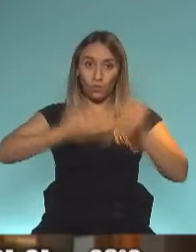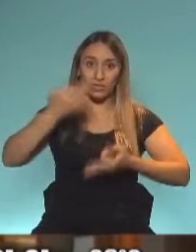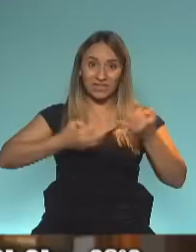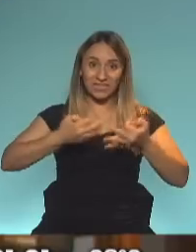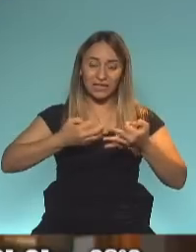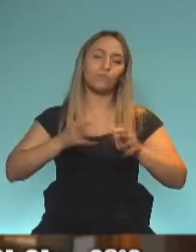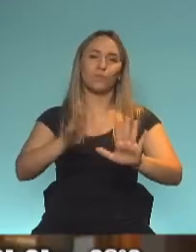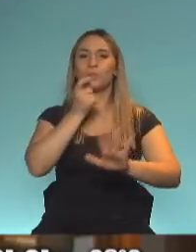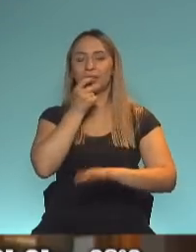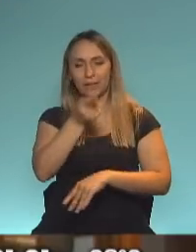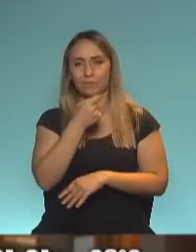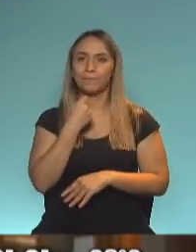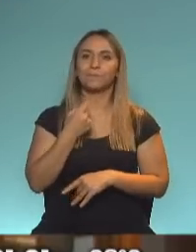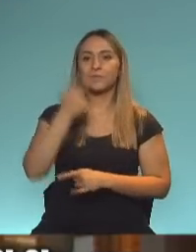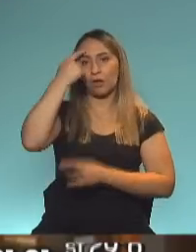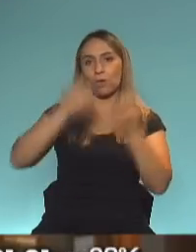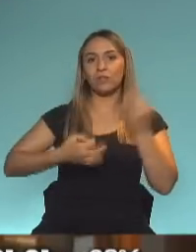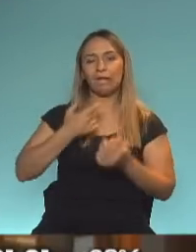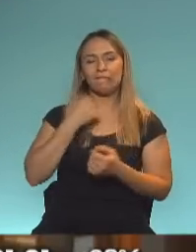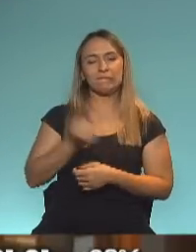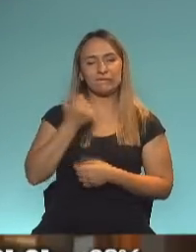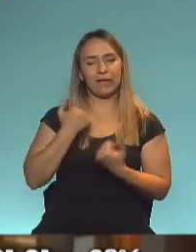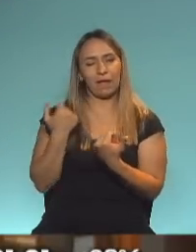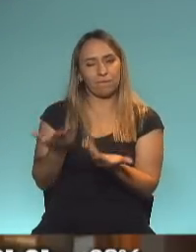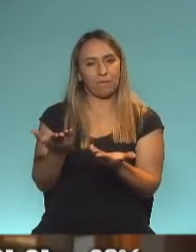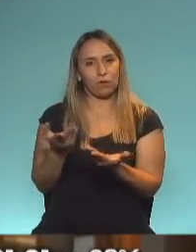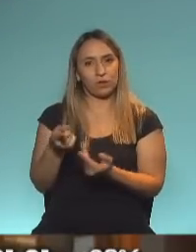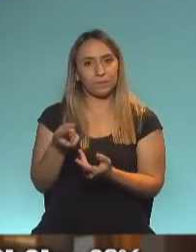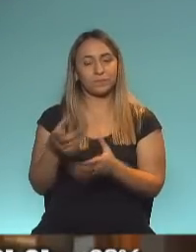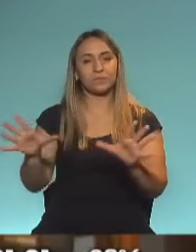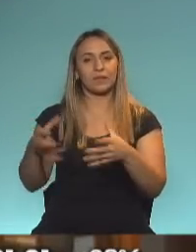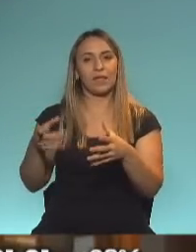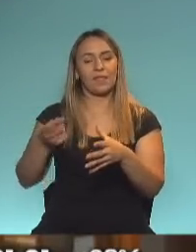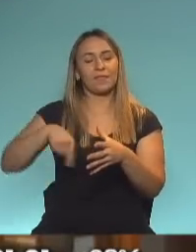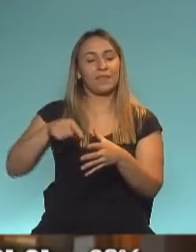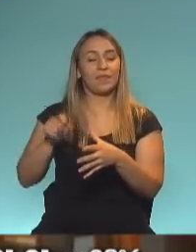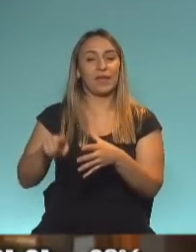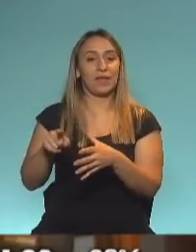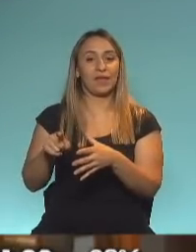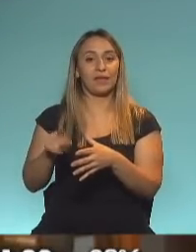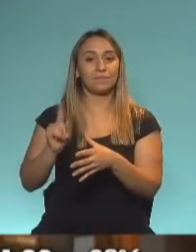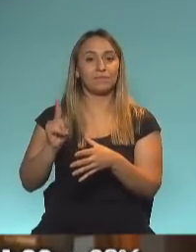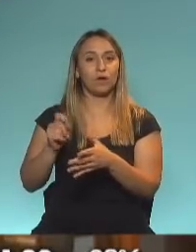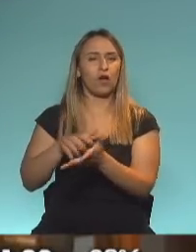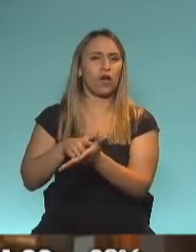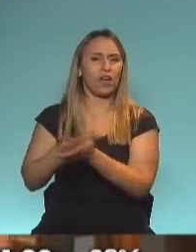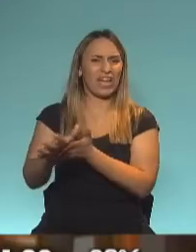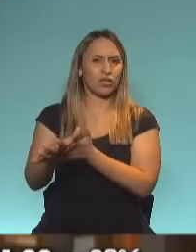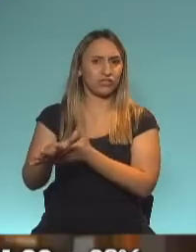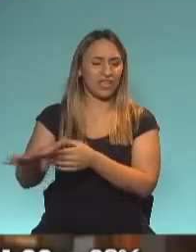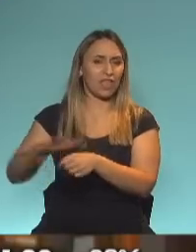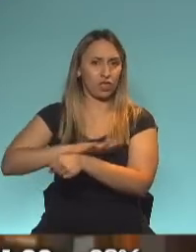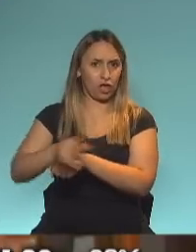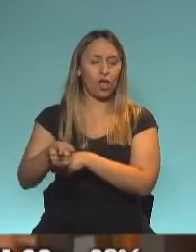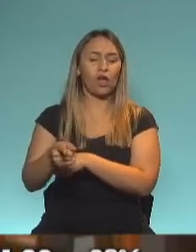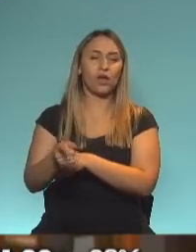ejemplo, viene pretendiendo favorecer los coletazos de lo que quedó del genocidio, como le decía con las